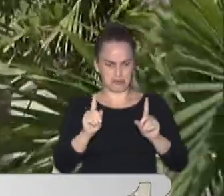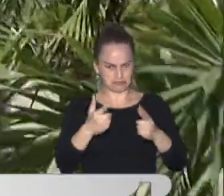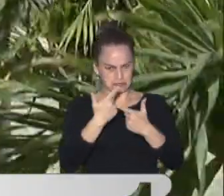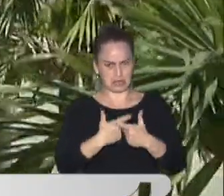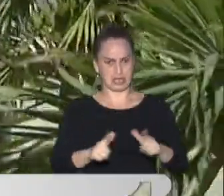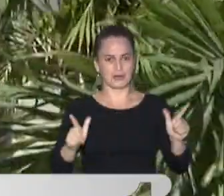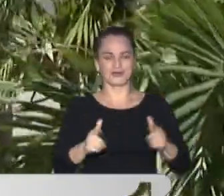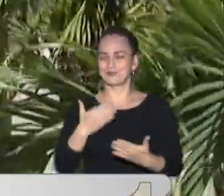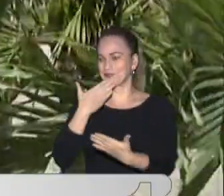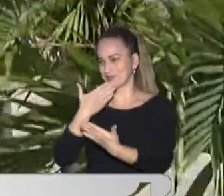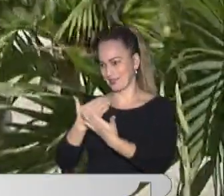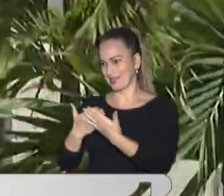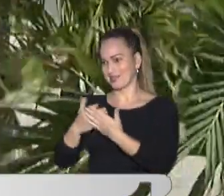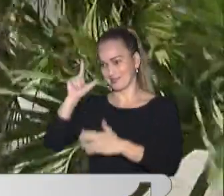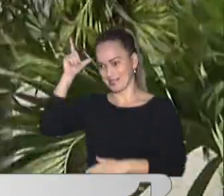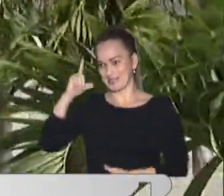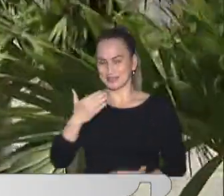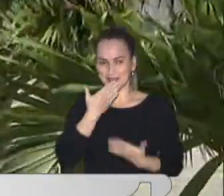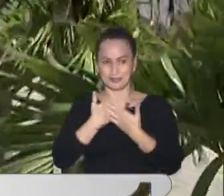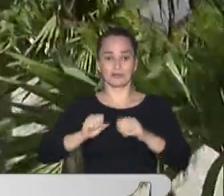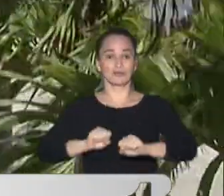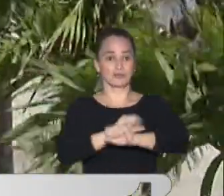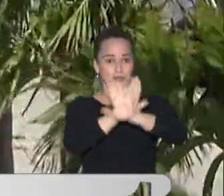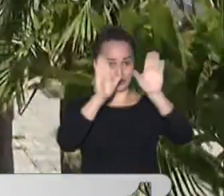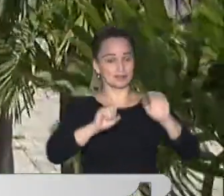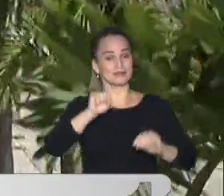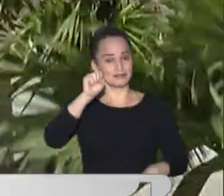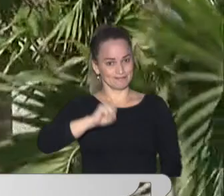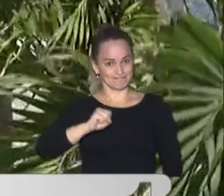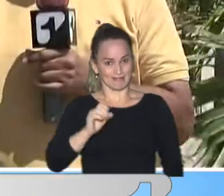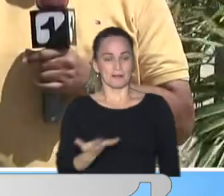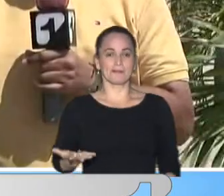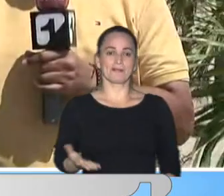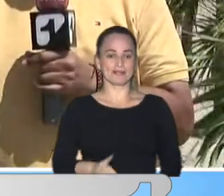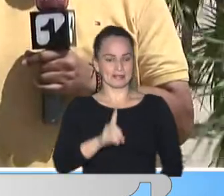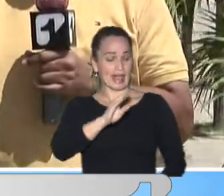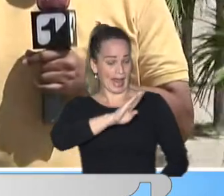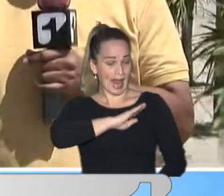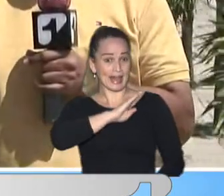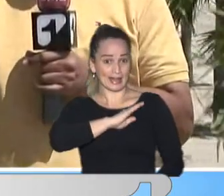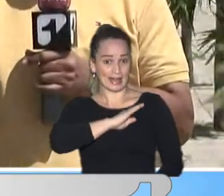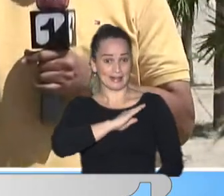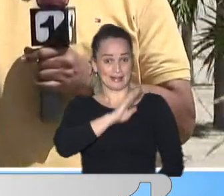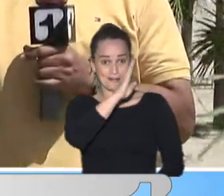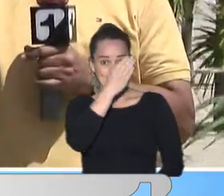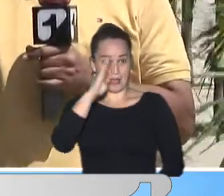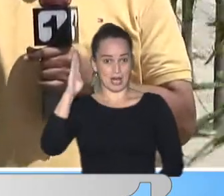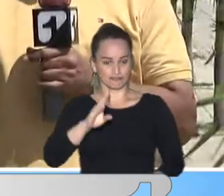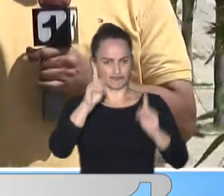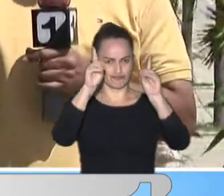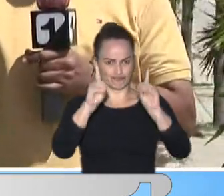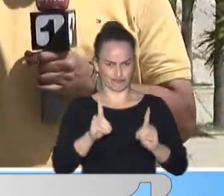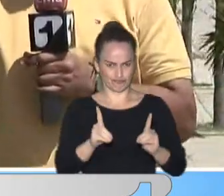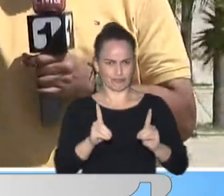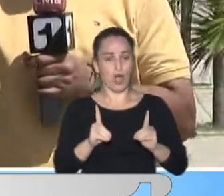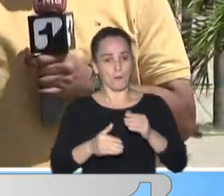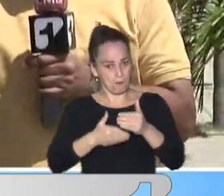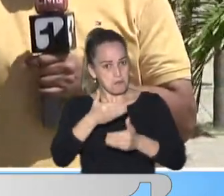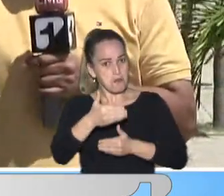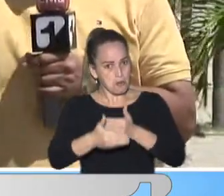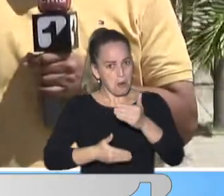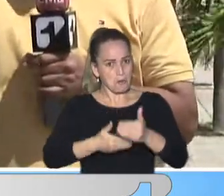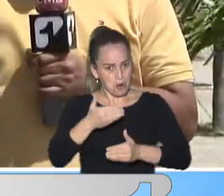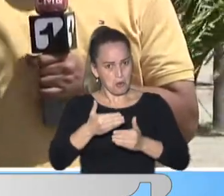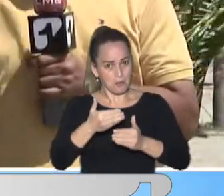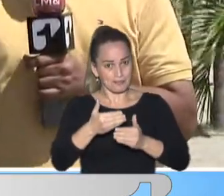Muchas gracias, Luisa. Muy buenos días. Son decisiones que se han adoptado por parte de la Alcaldía de Barranquilla, levantando paulatinamente